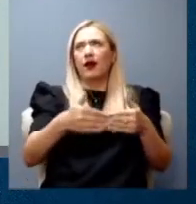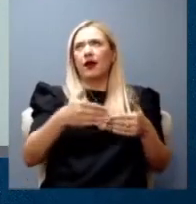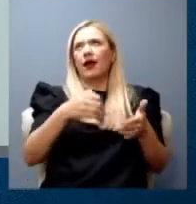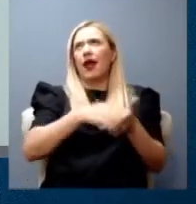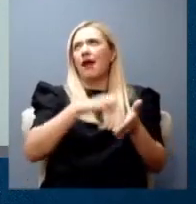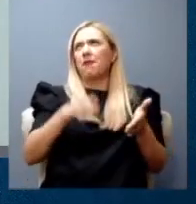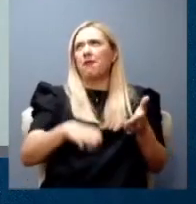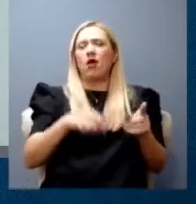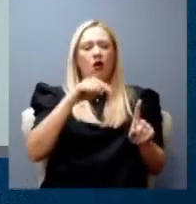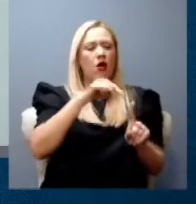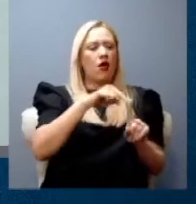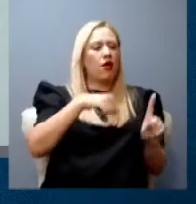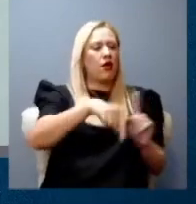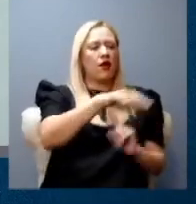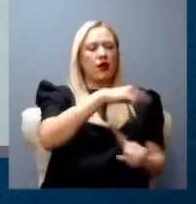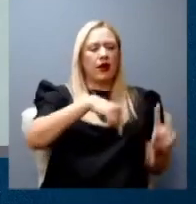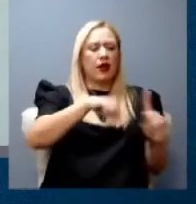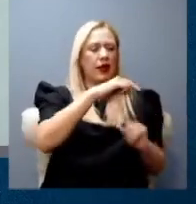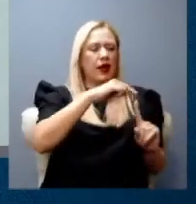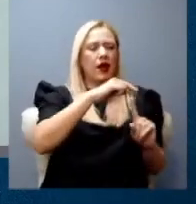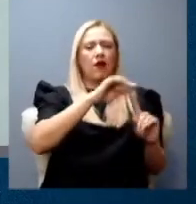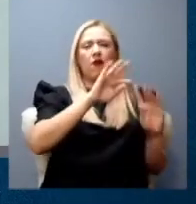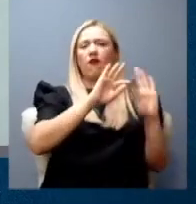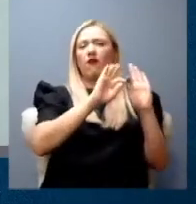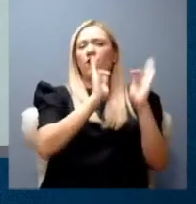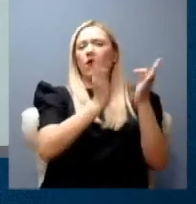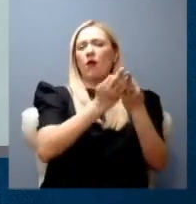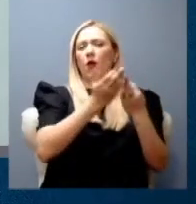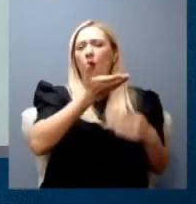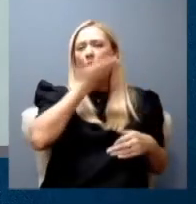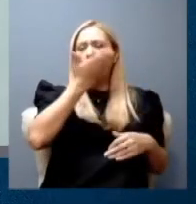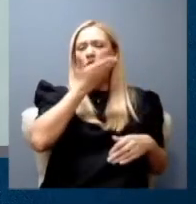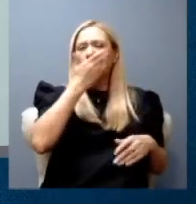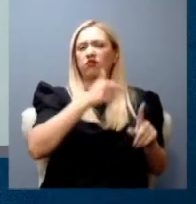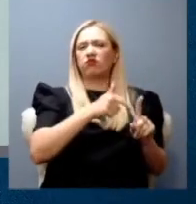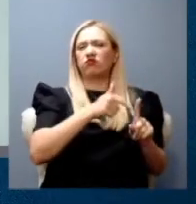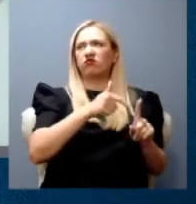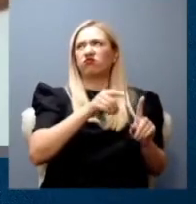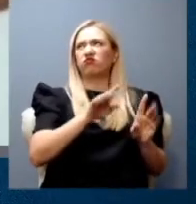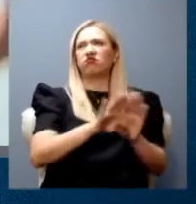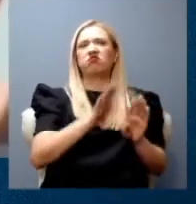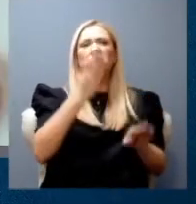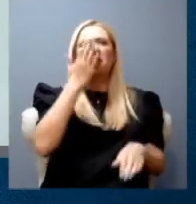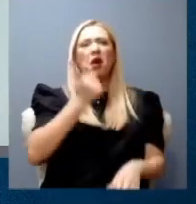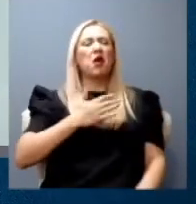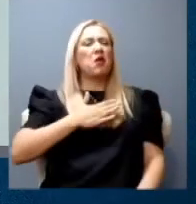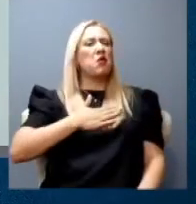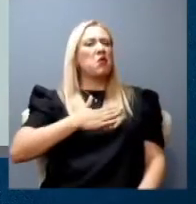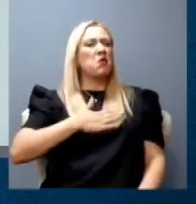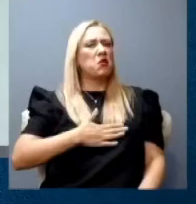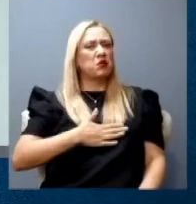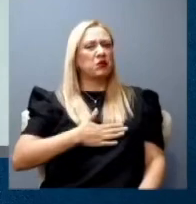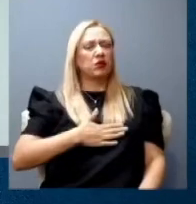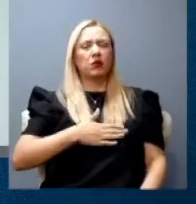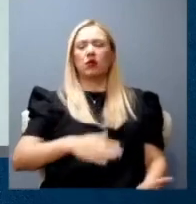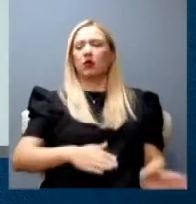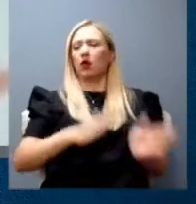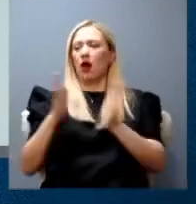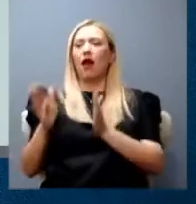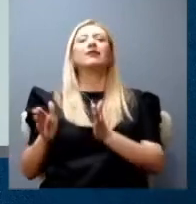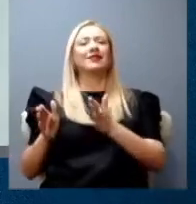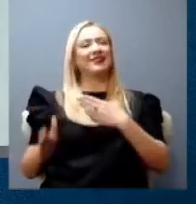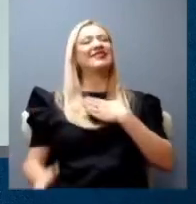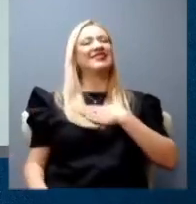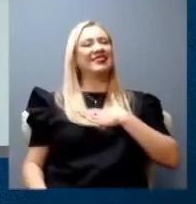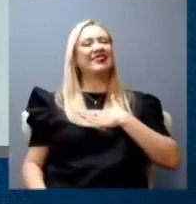un estadio, de una forma de estar en un régimen de no democracia hacia uno de donde sí existe democracia, pero más